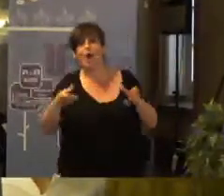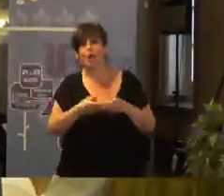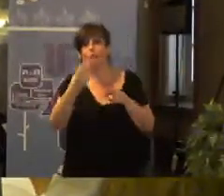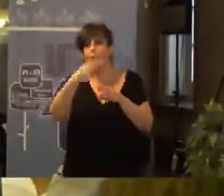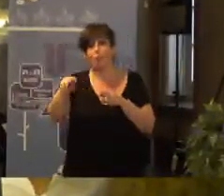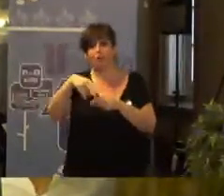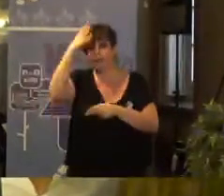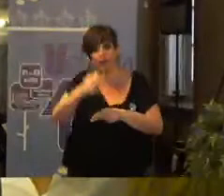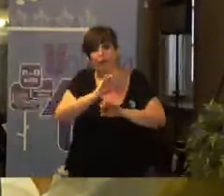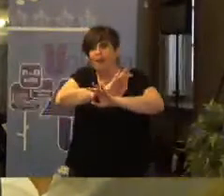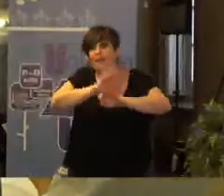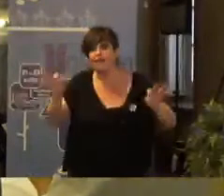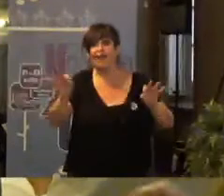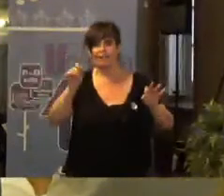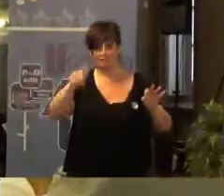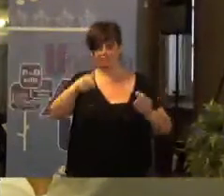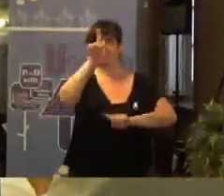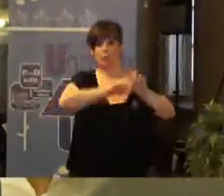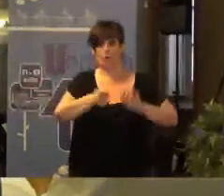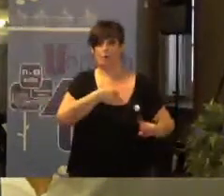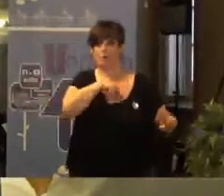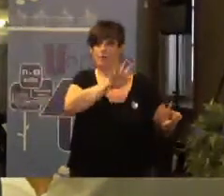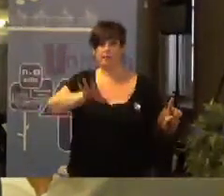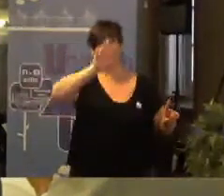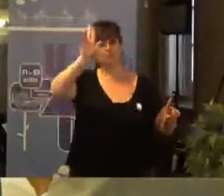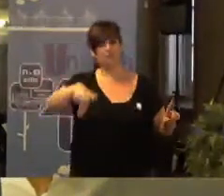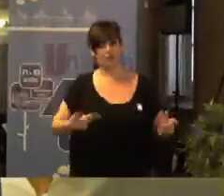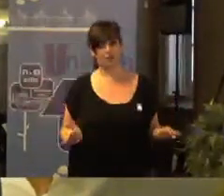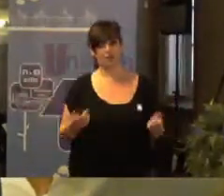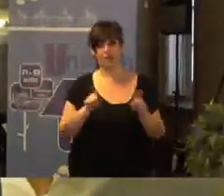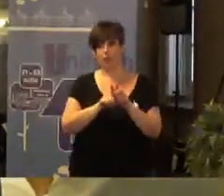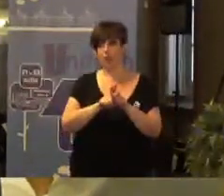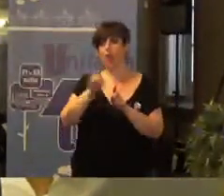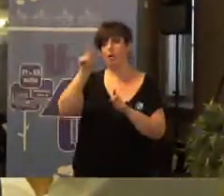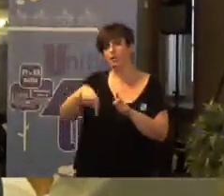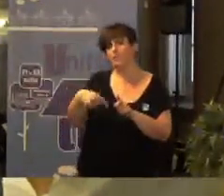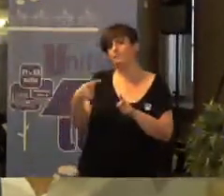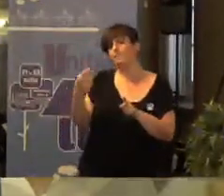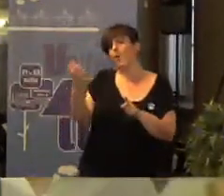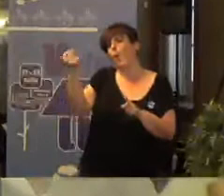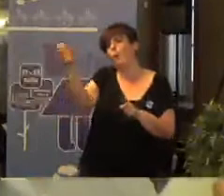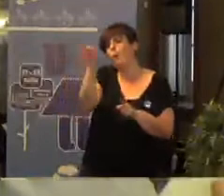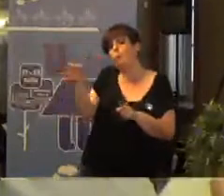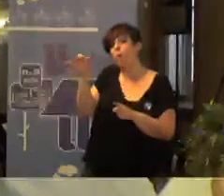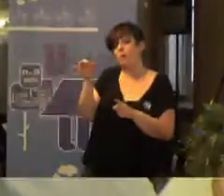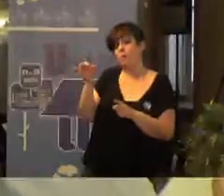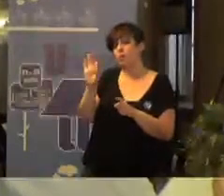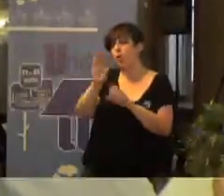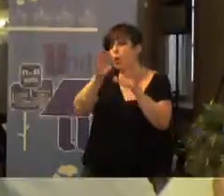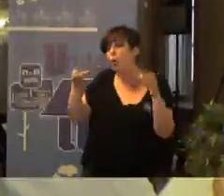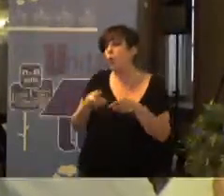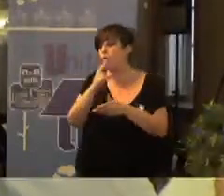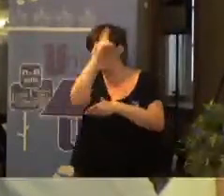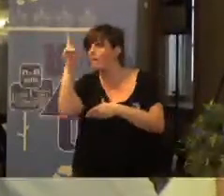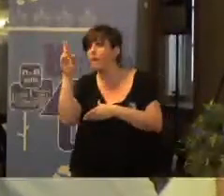o problema que estamos tendo no Estado español, estes problemas que temos nas nosas relacións con Unidos Podemos, co grupo parlamentario en Madrid,